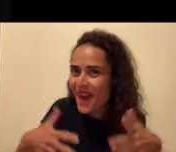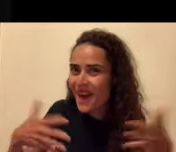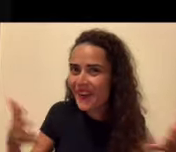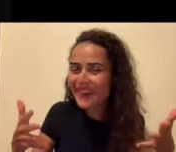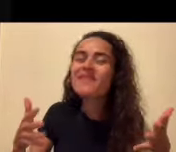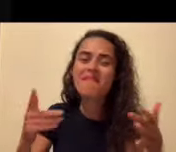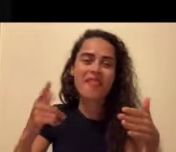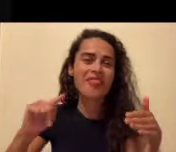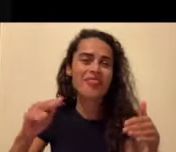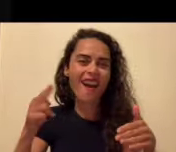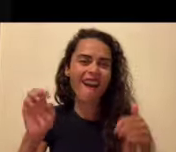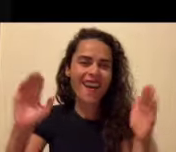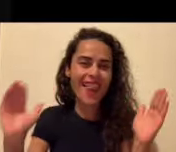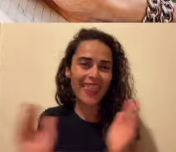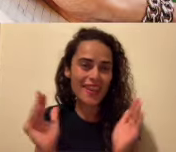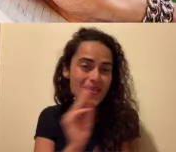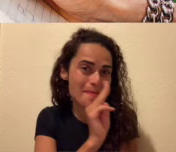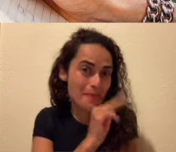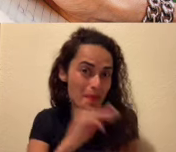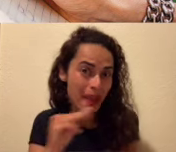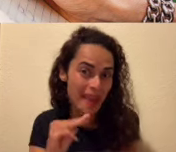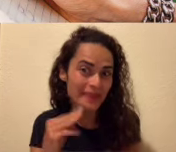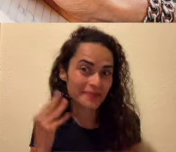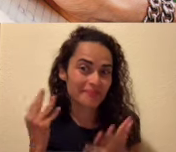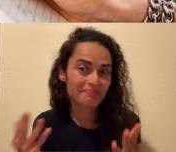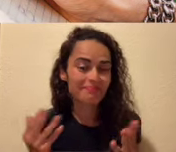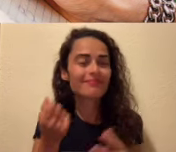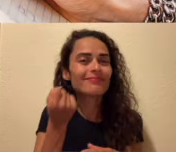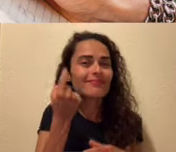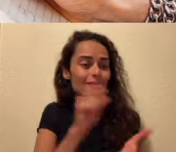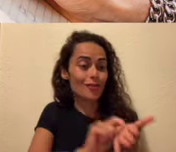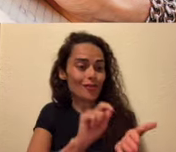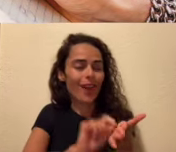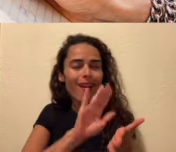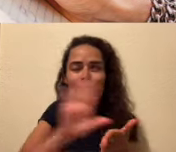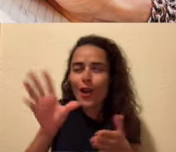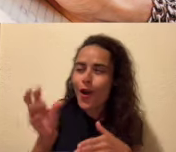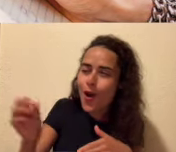version for the choreography to follow.